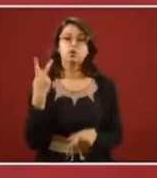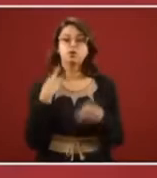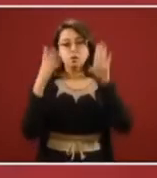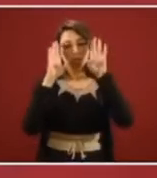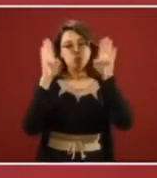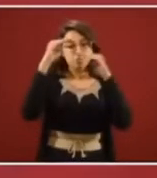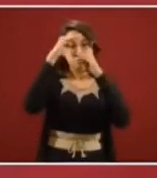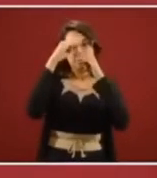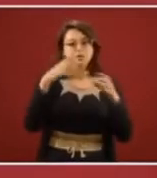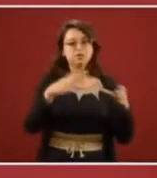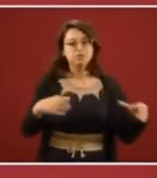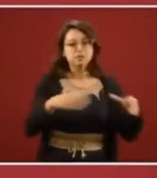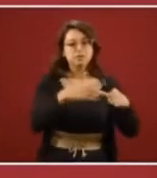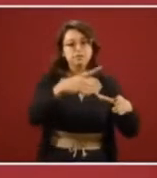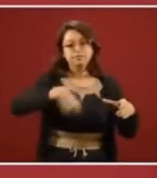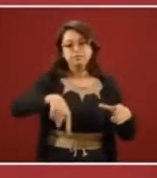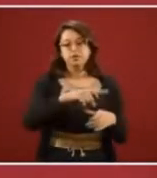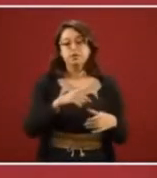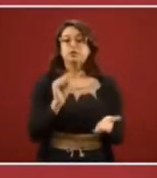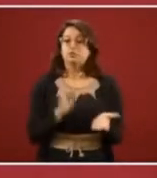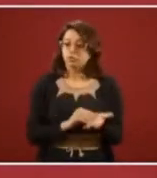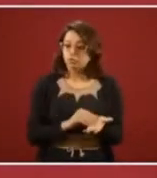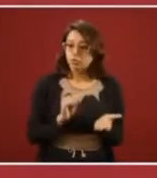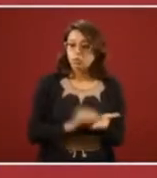saberes que todavía